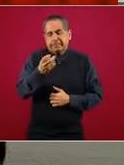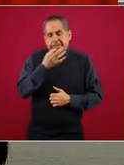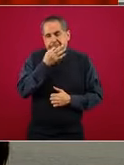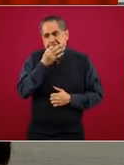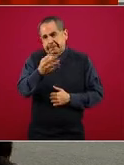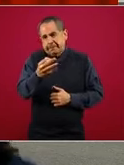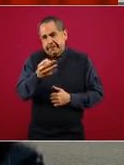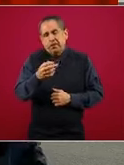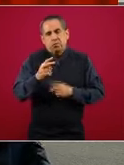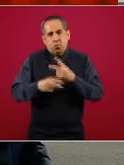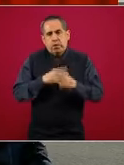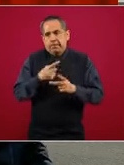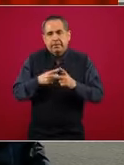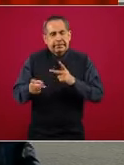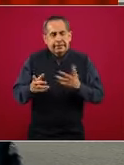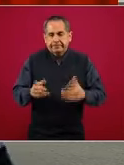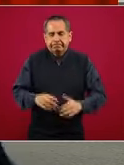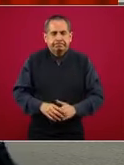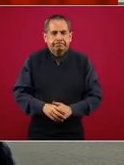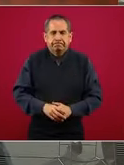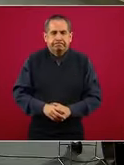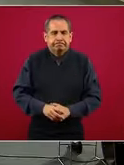exactamente con lo que vamos a empezar.